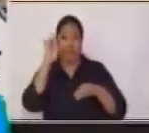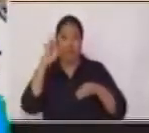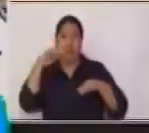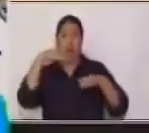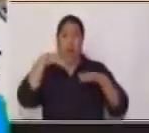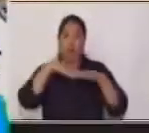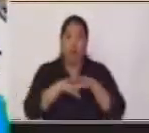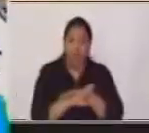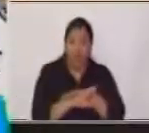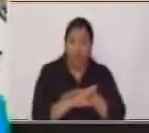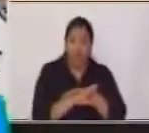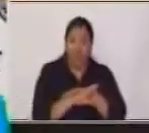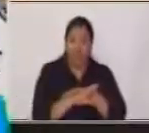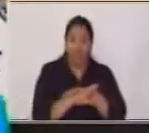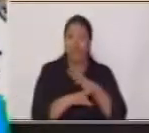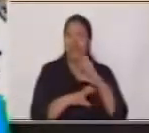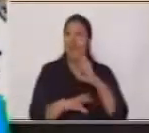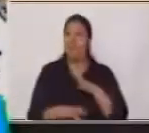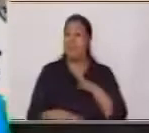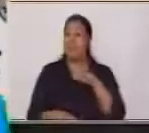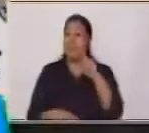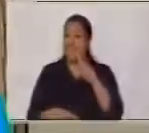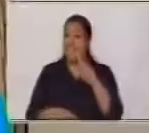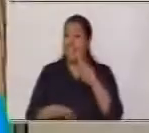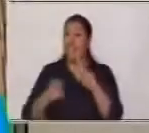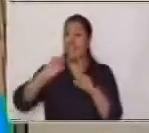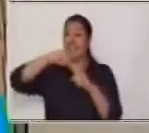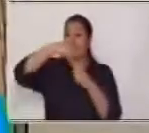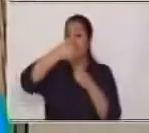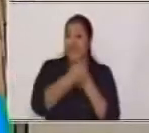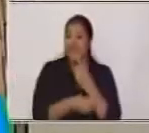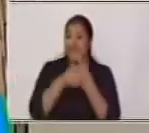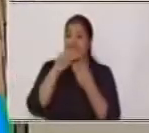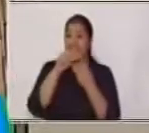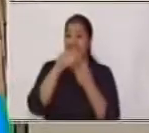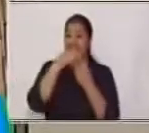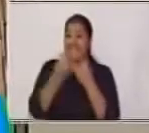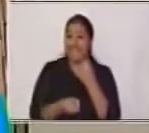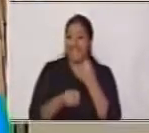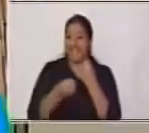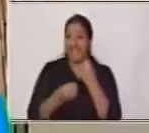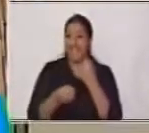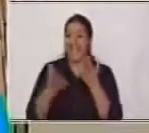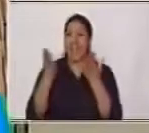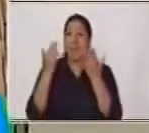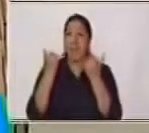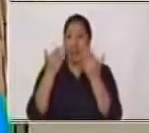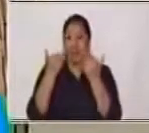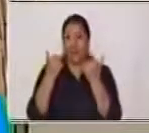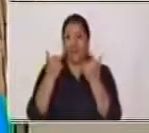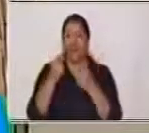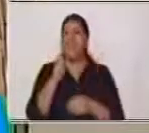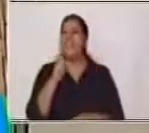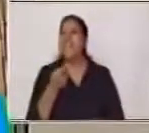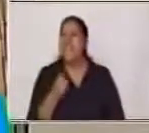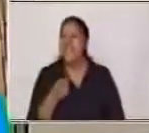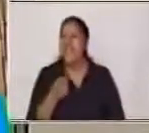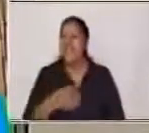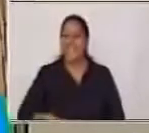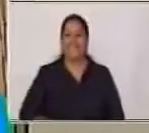dentro Tienes que pelarlo Para comerlo ¿Quién es? ¡Otra vez!